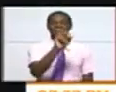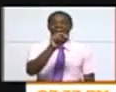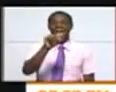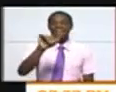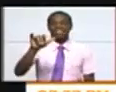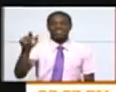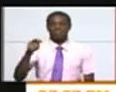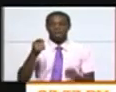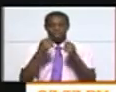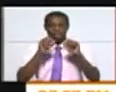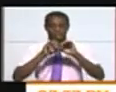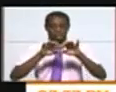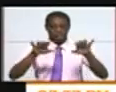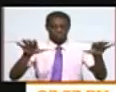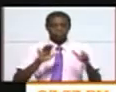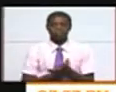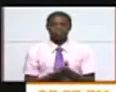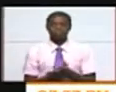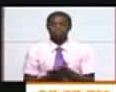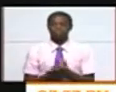Malbuena. ¿A qué hora te paraste tú? A las